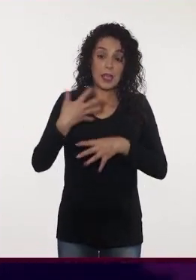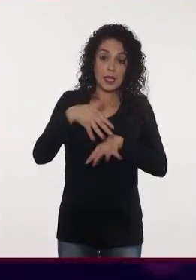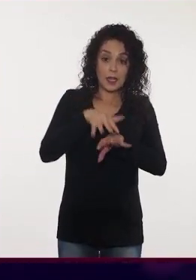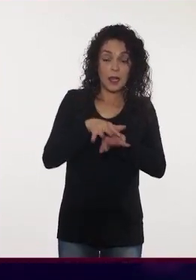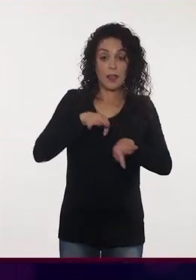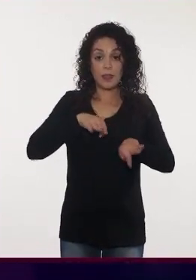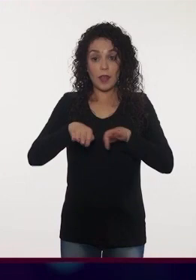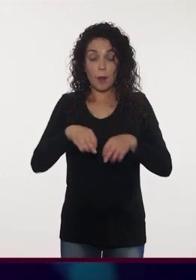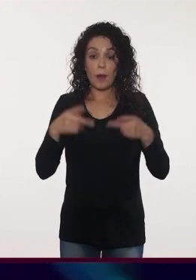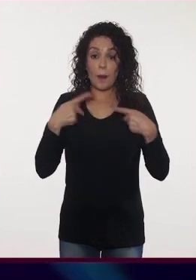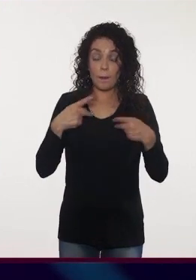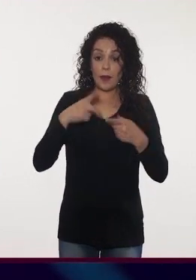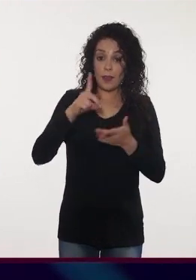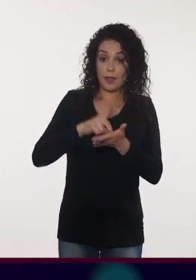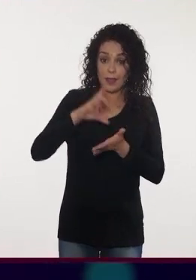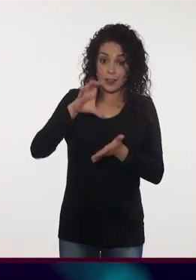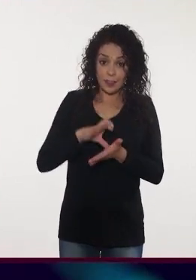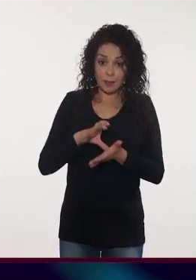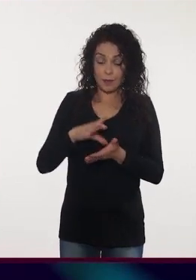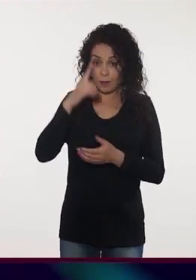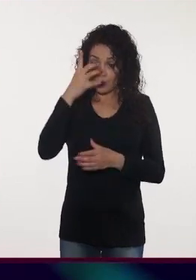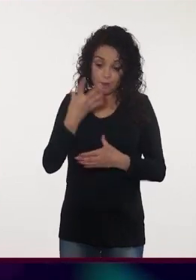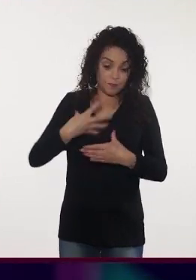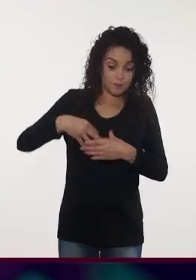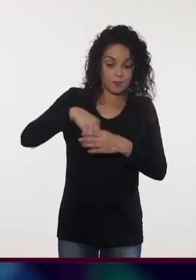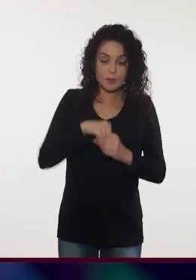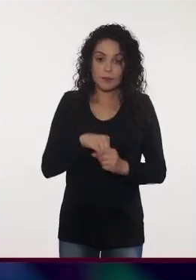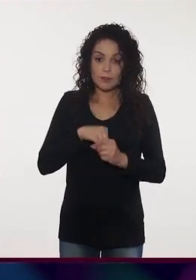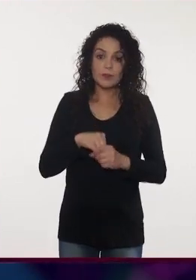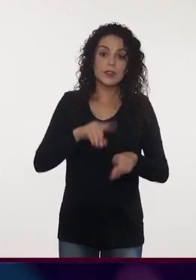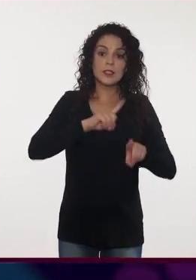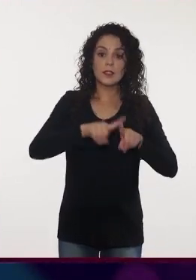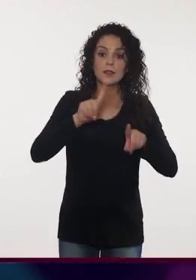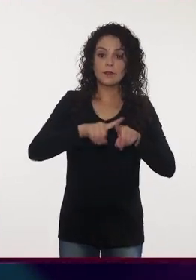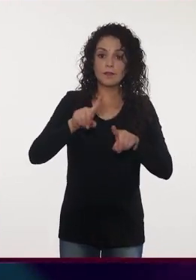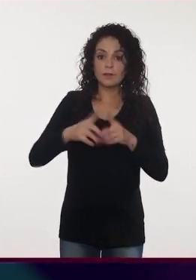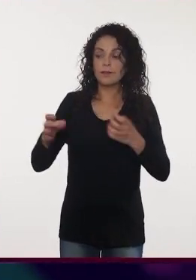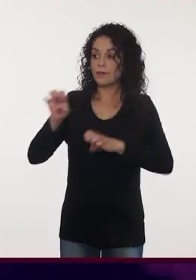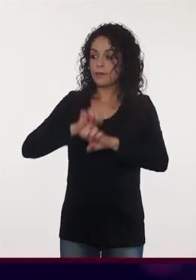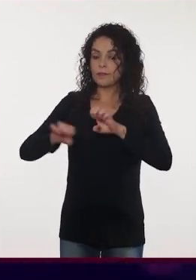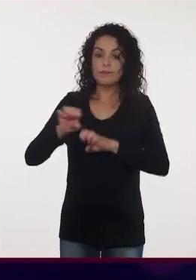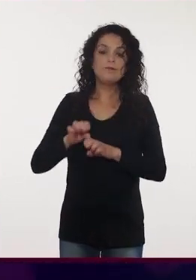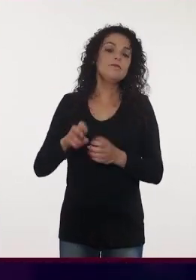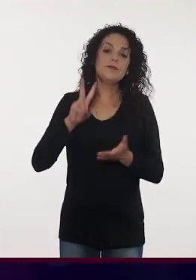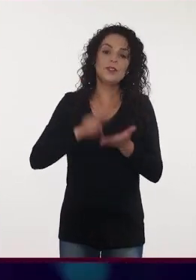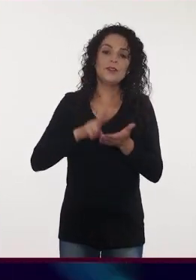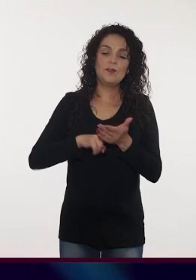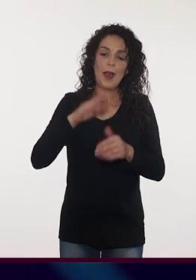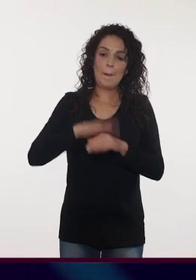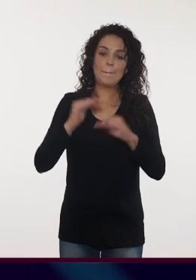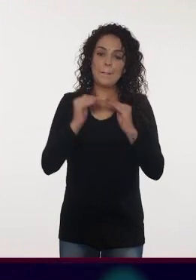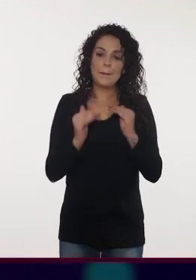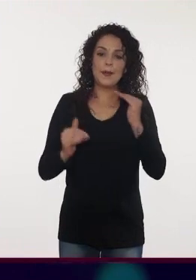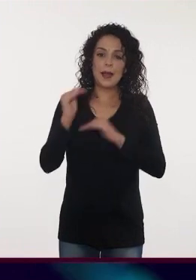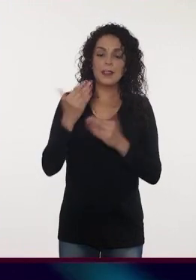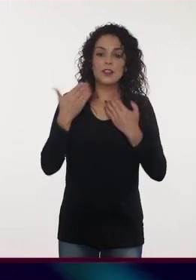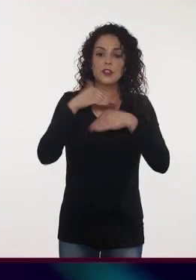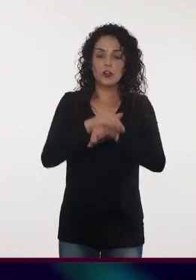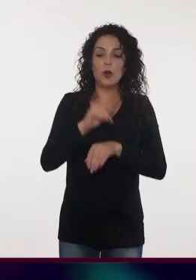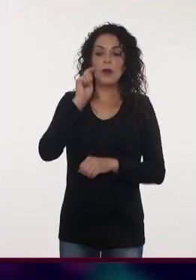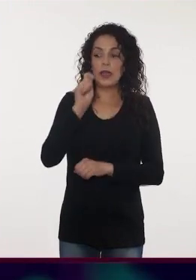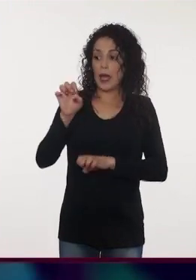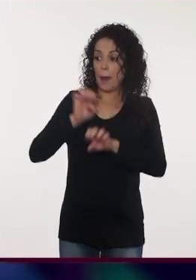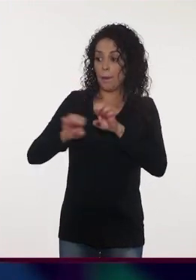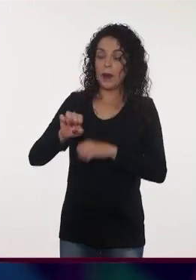laboral de personas con discapacidad aporta a las organizaciones valor agregado en términos de responsabilidad social